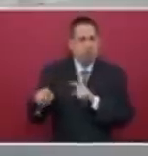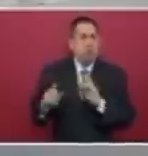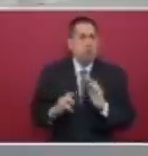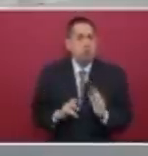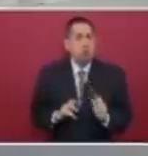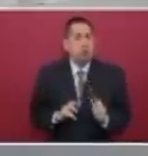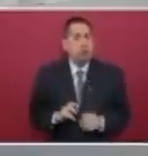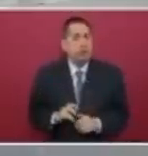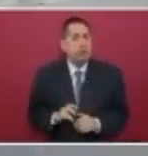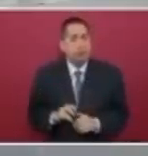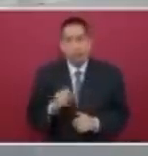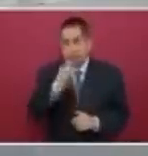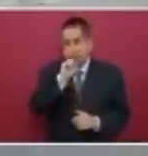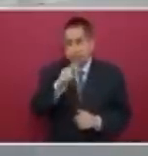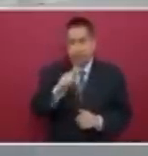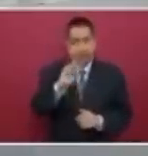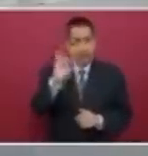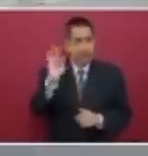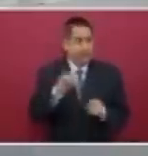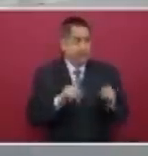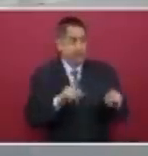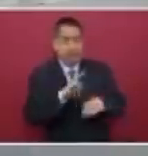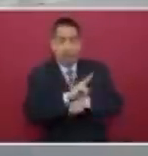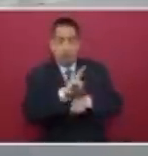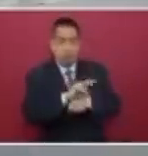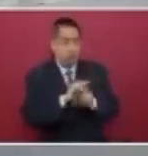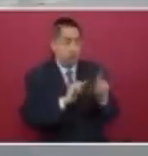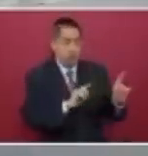si las partes